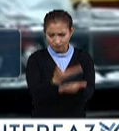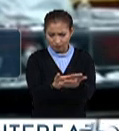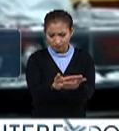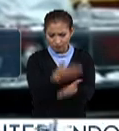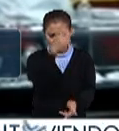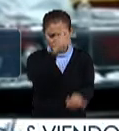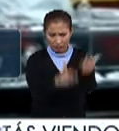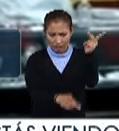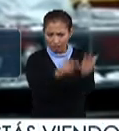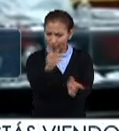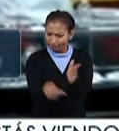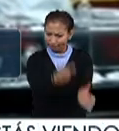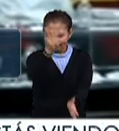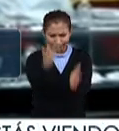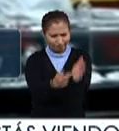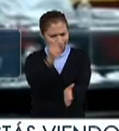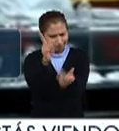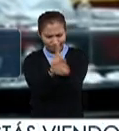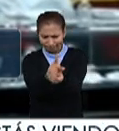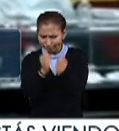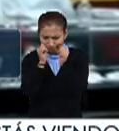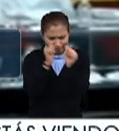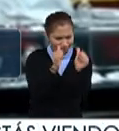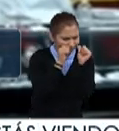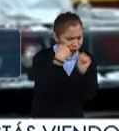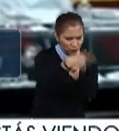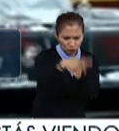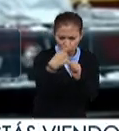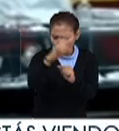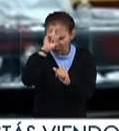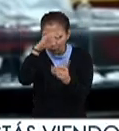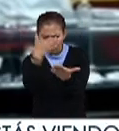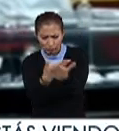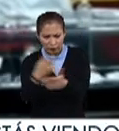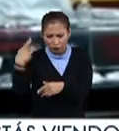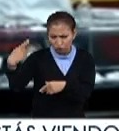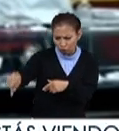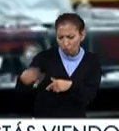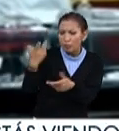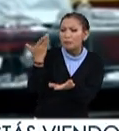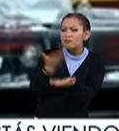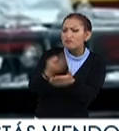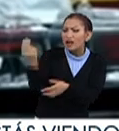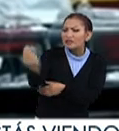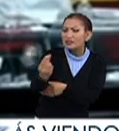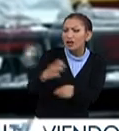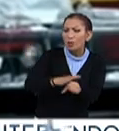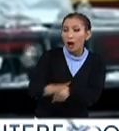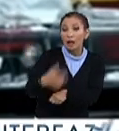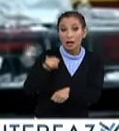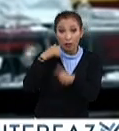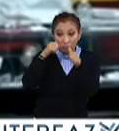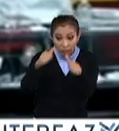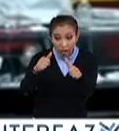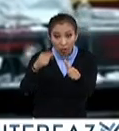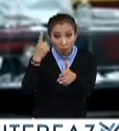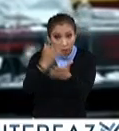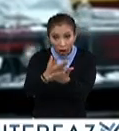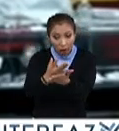un diálogo permanente, escuchar sus propuestas, escuchar sus demandas y no solo